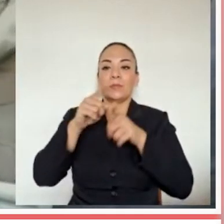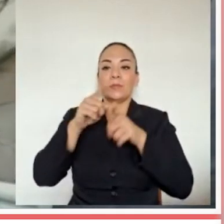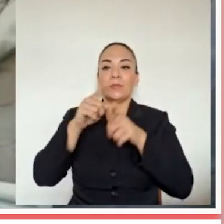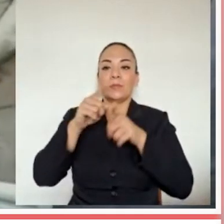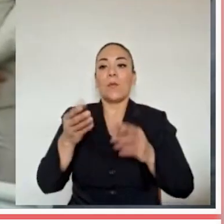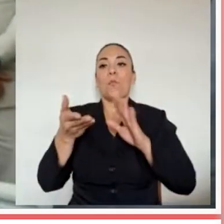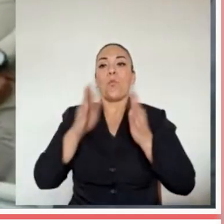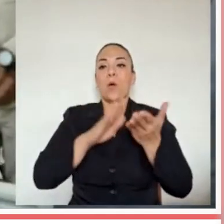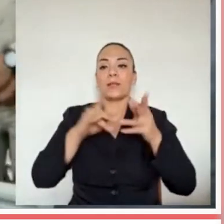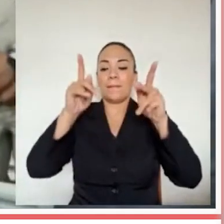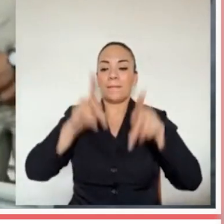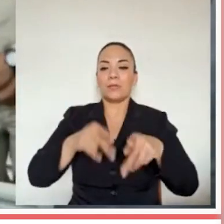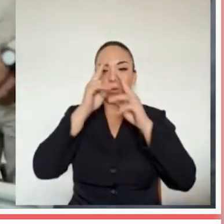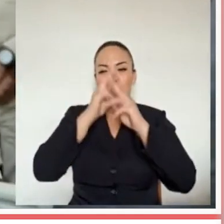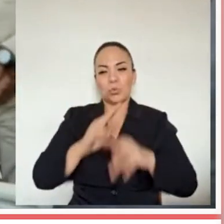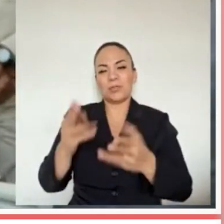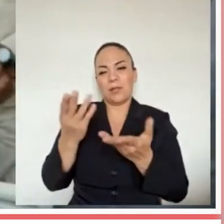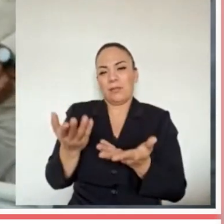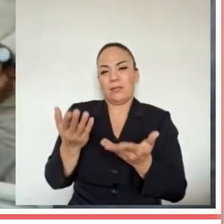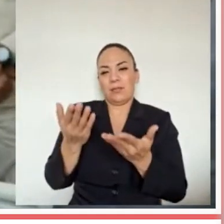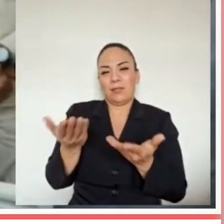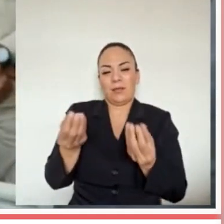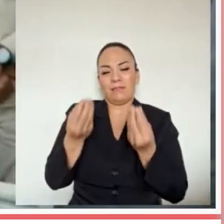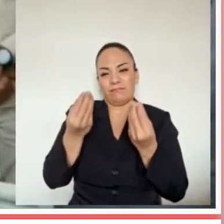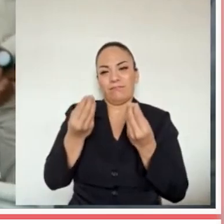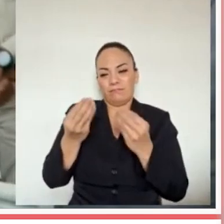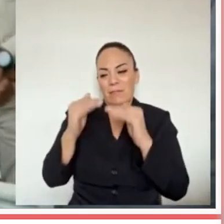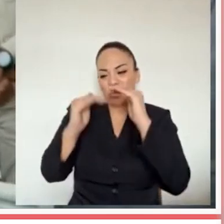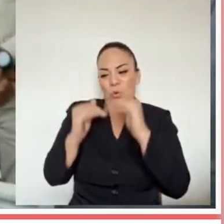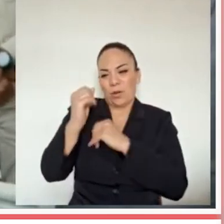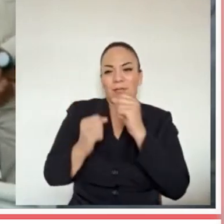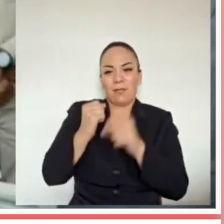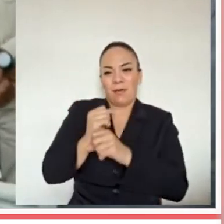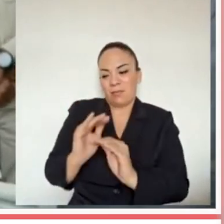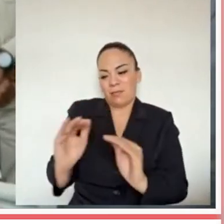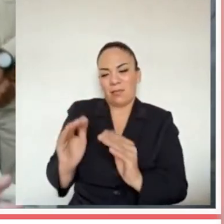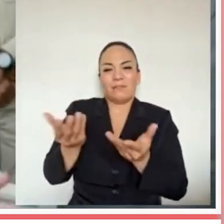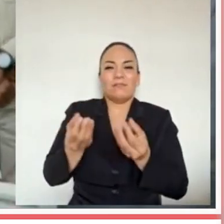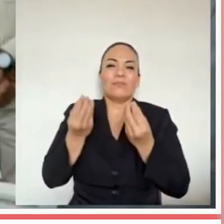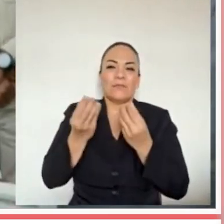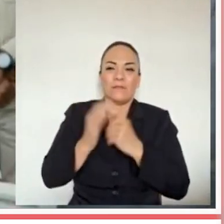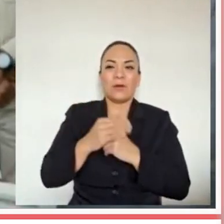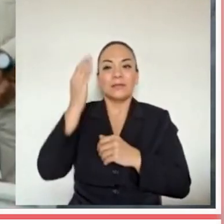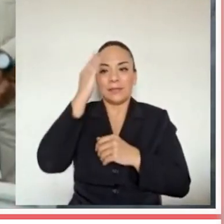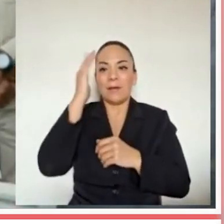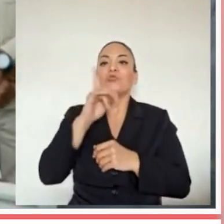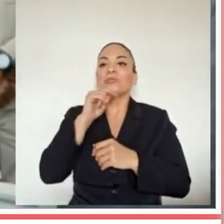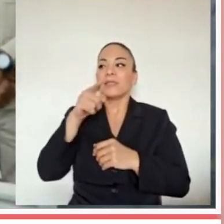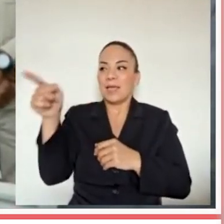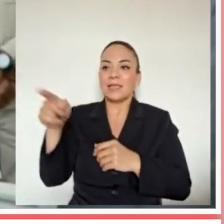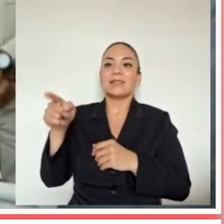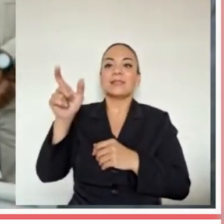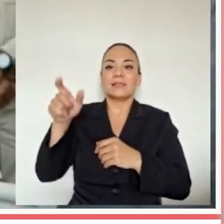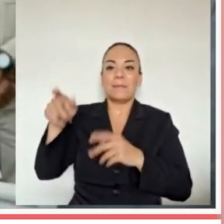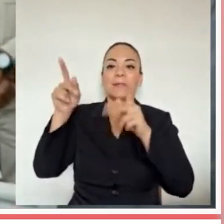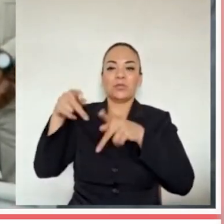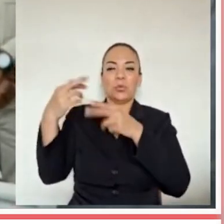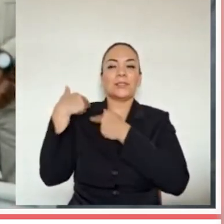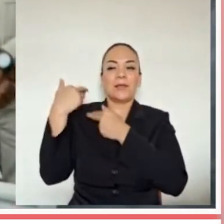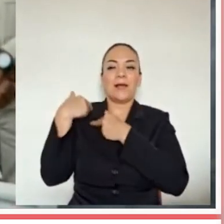criatura inocente. Se sabe quiénes son, la mayoría. Pero ahí